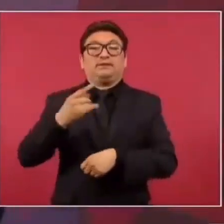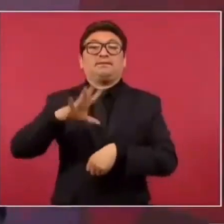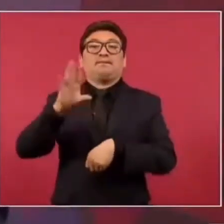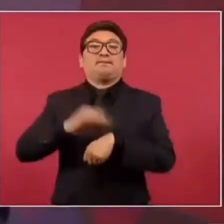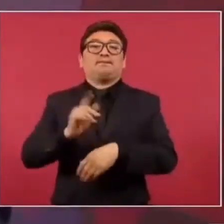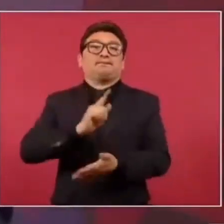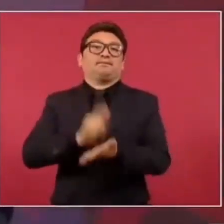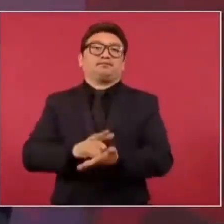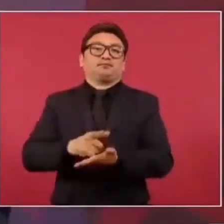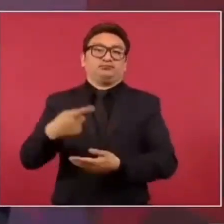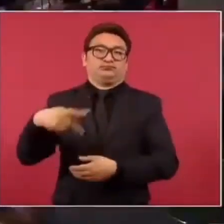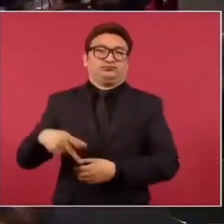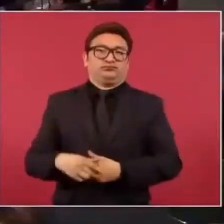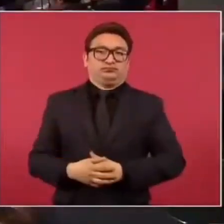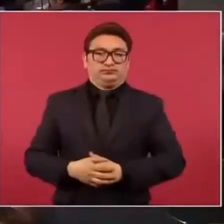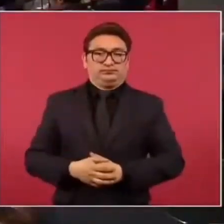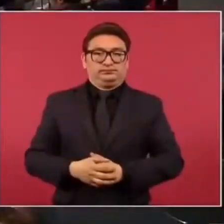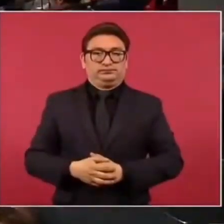Bueno,